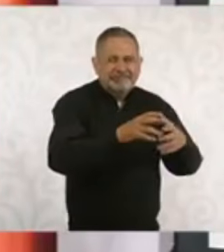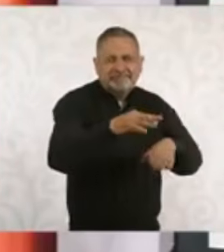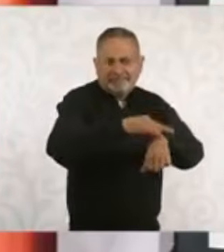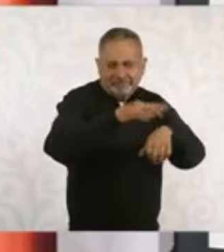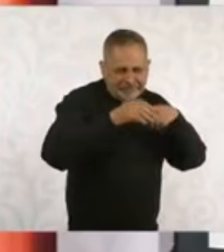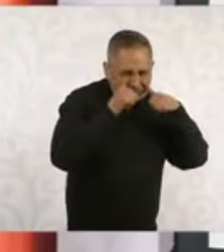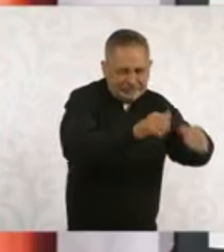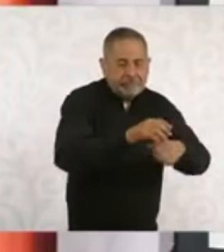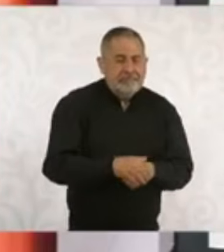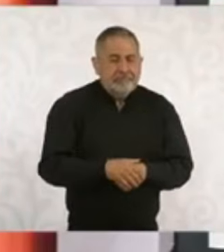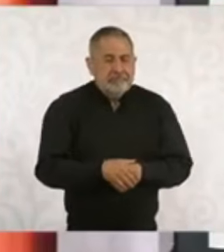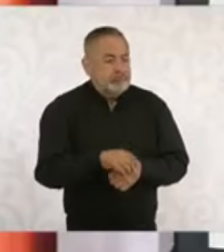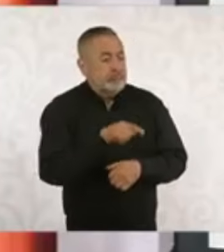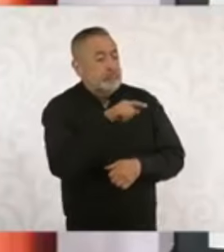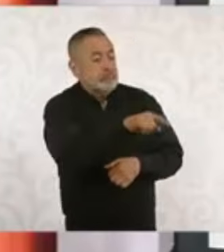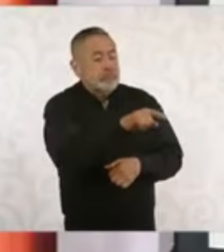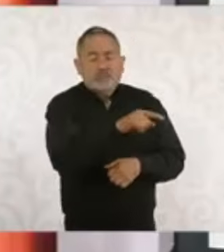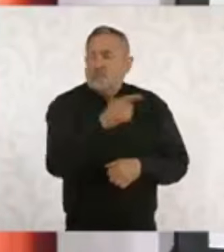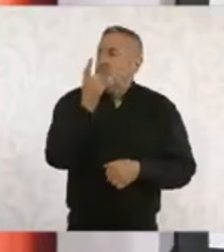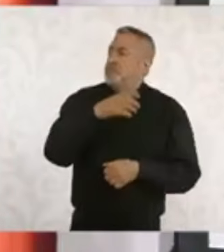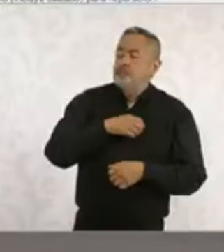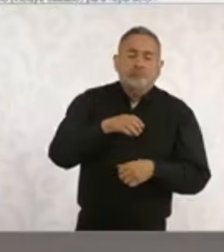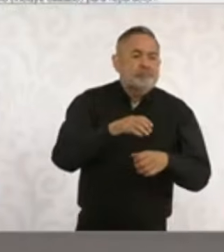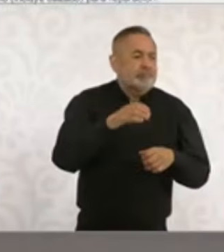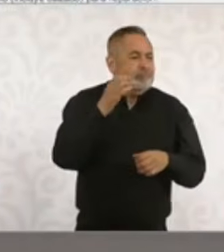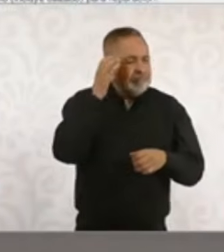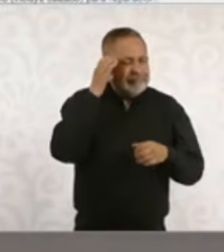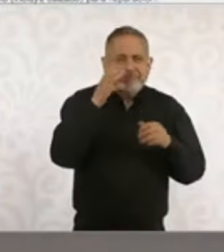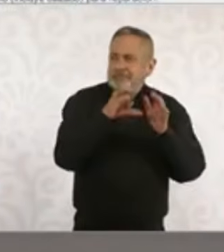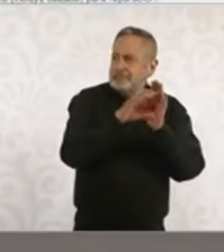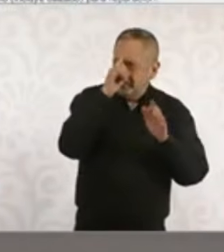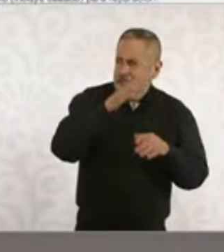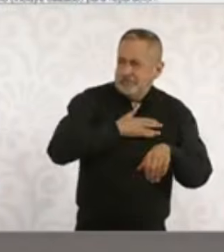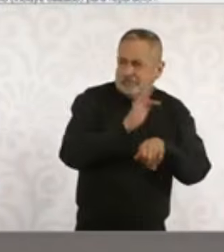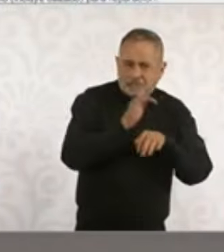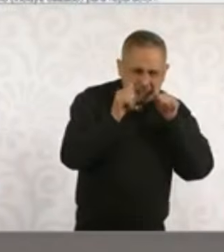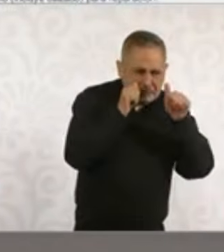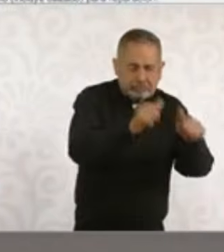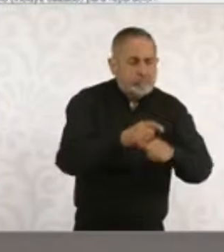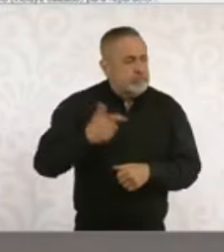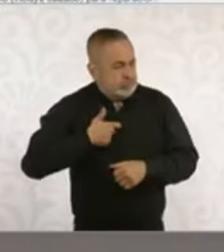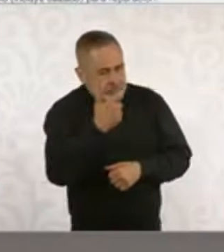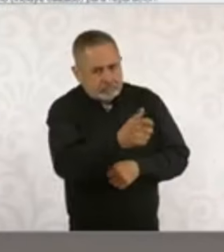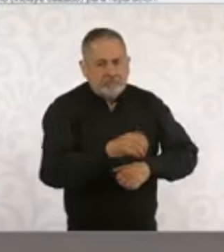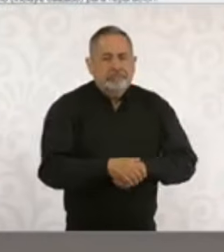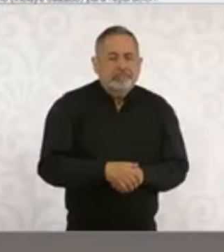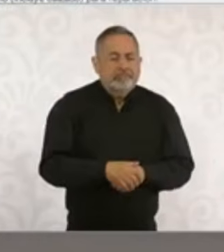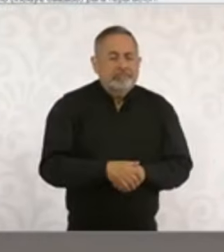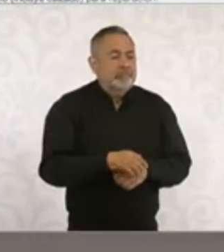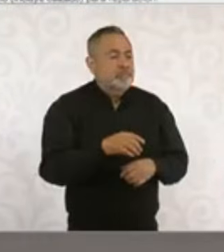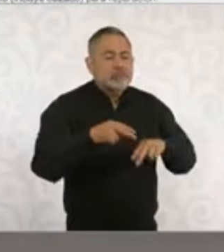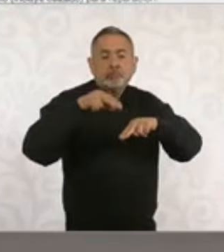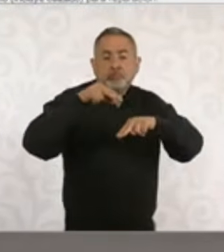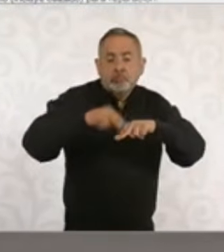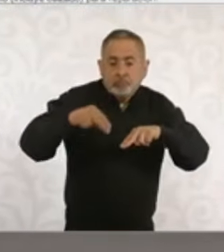para atención de personas que se indiquen. Poda, derrame y limpieza, alcantarillado, drenaje, alumbrado. Gestión de